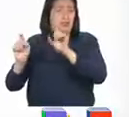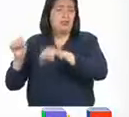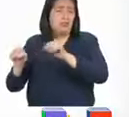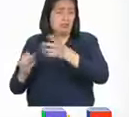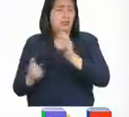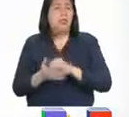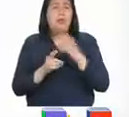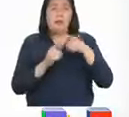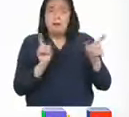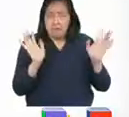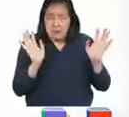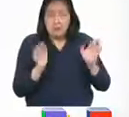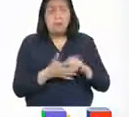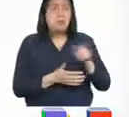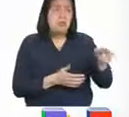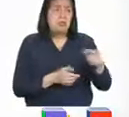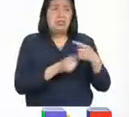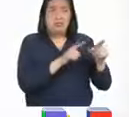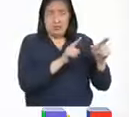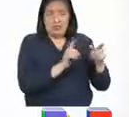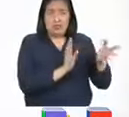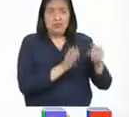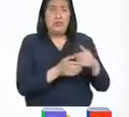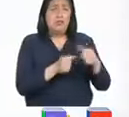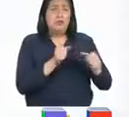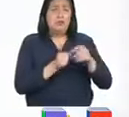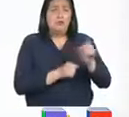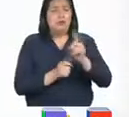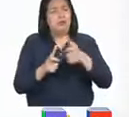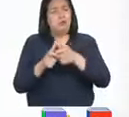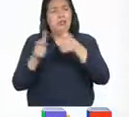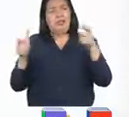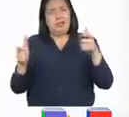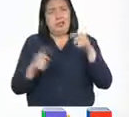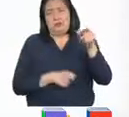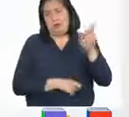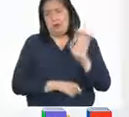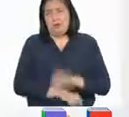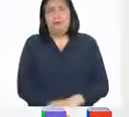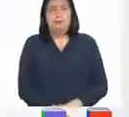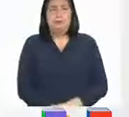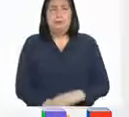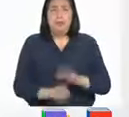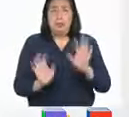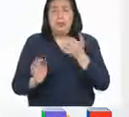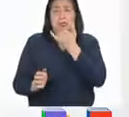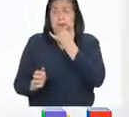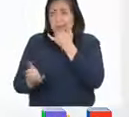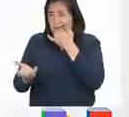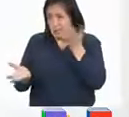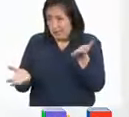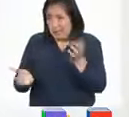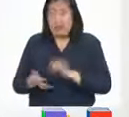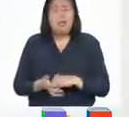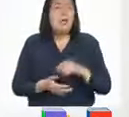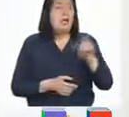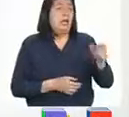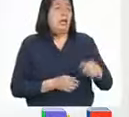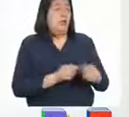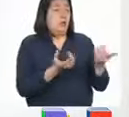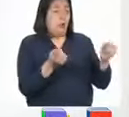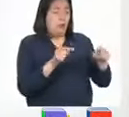cifras, pero usualmente dichas diferencias no son tan grandes como en este caso. Lo que sucede aquí es que en